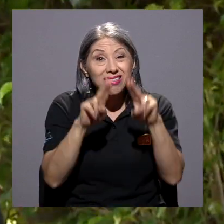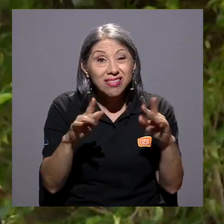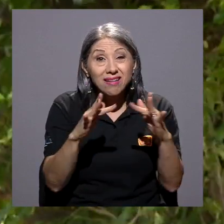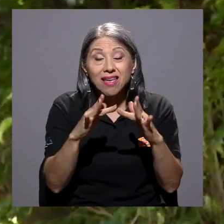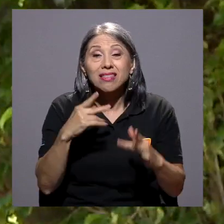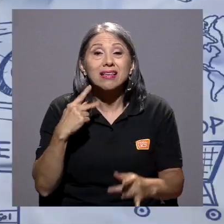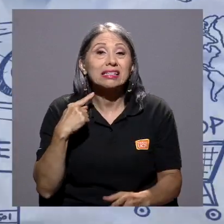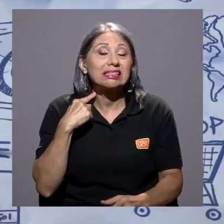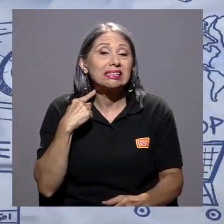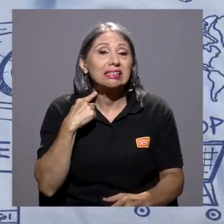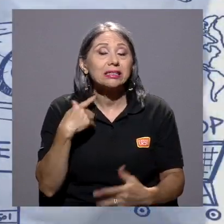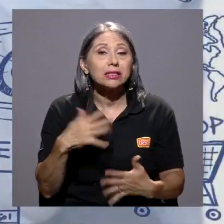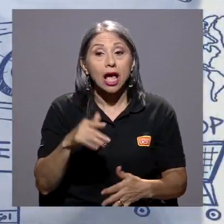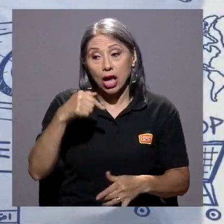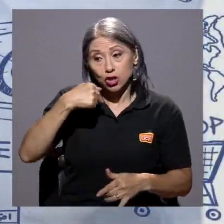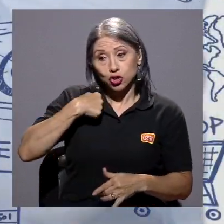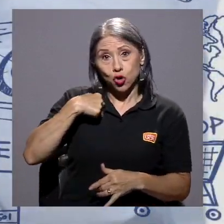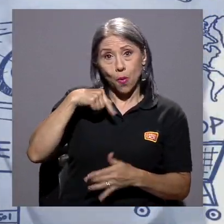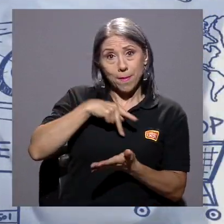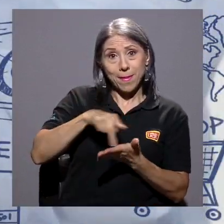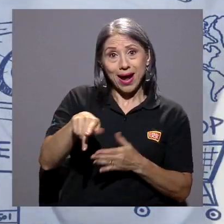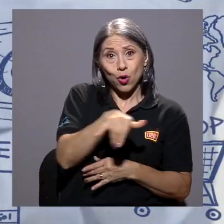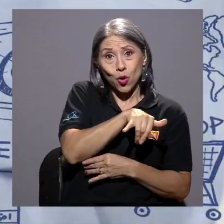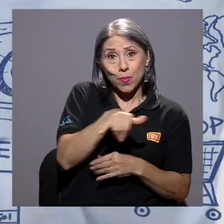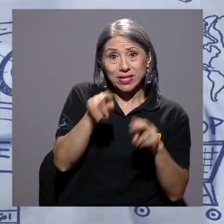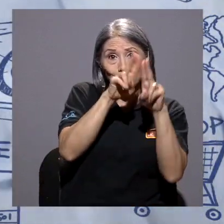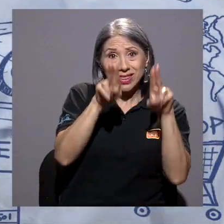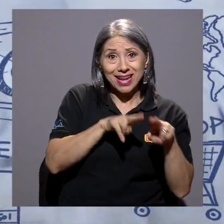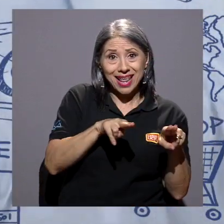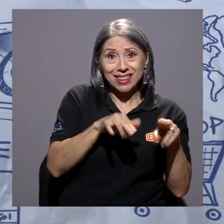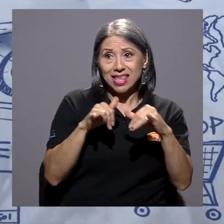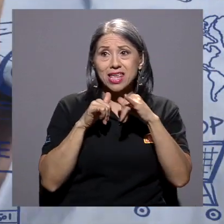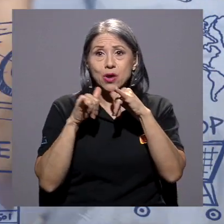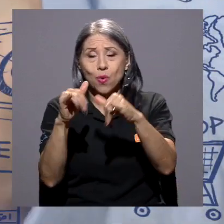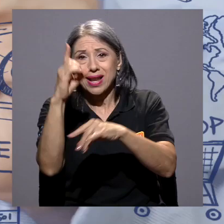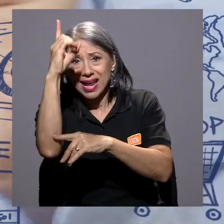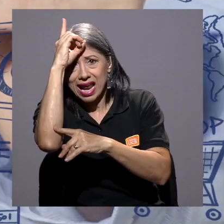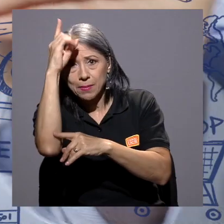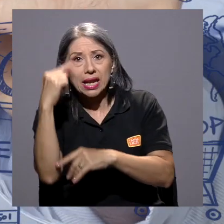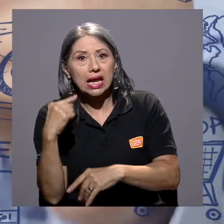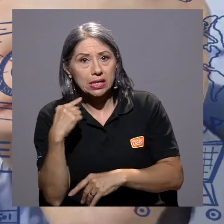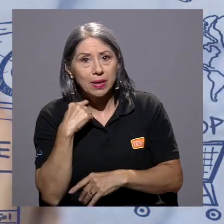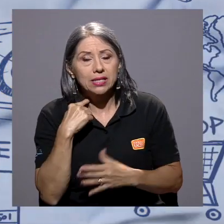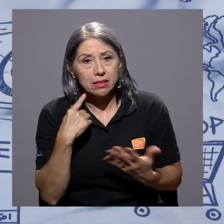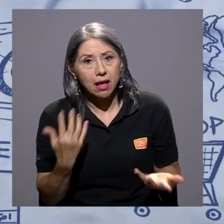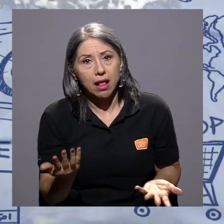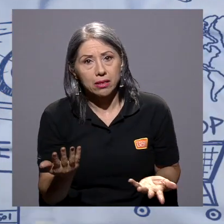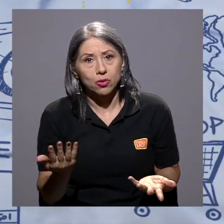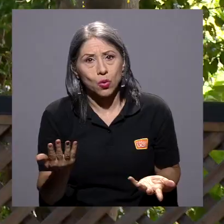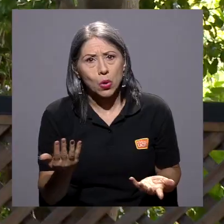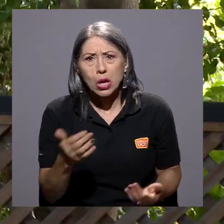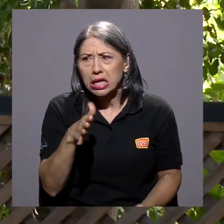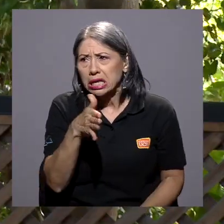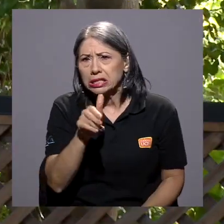Internet es caro. Yo acá pago el mismo precio para el internet que en Alemania, que es bastante alto, que está